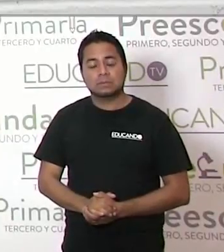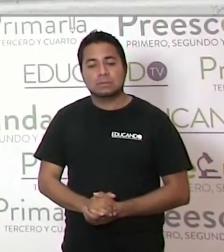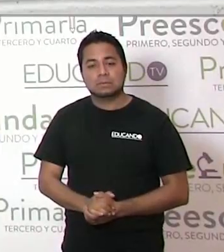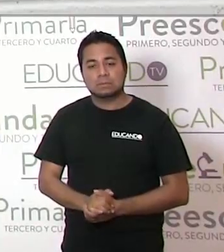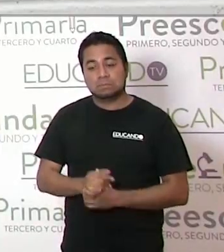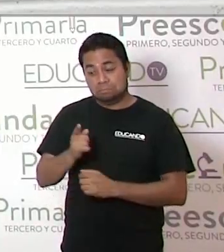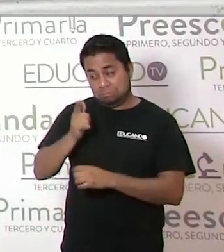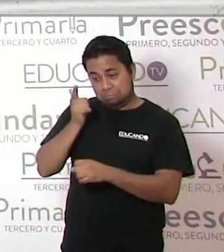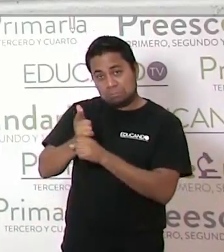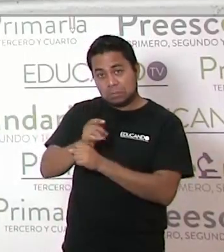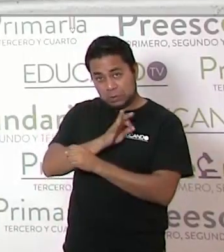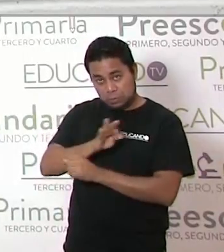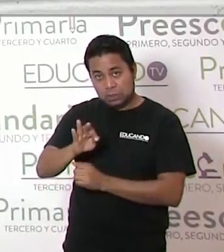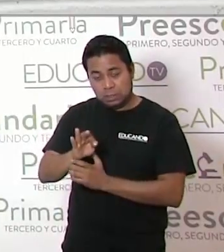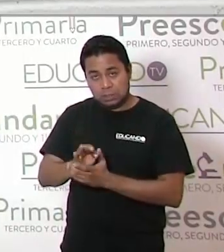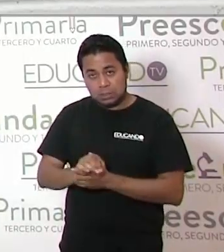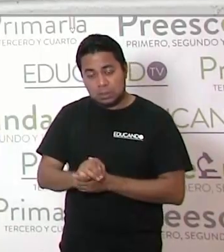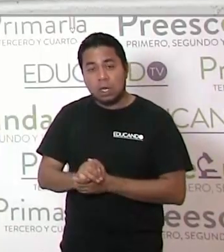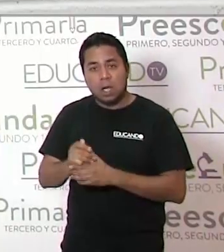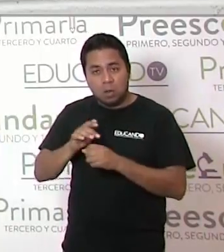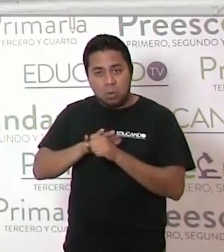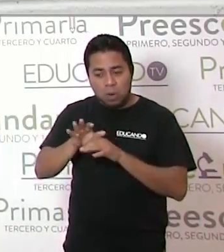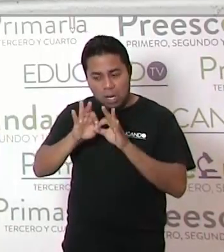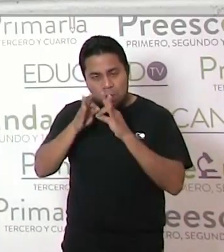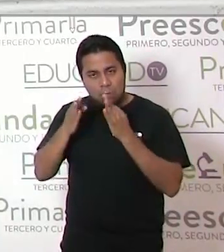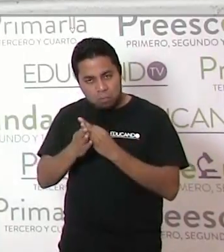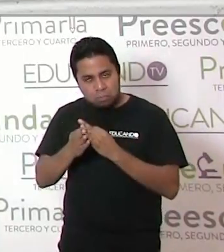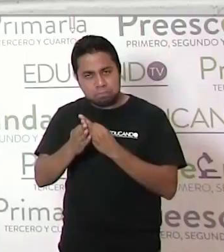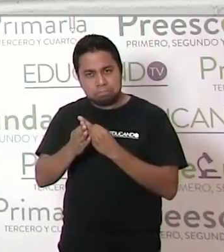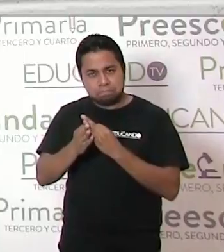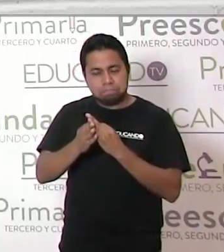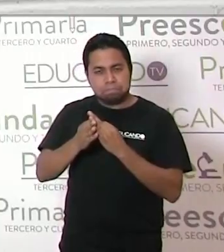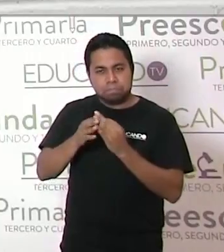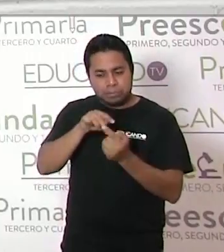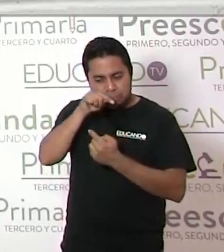¿Logras verlo? ¿Qué figura se forma?